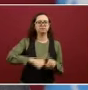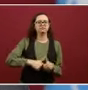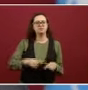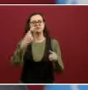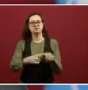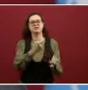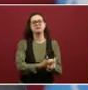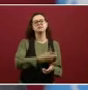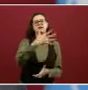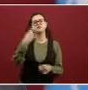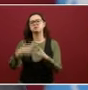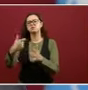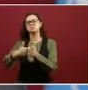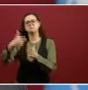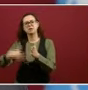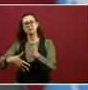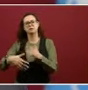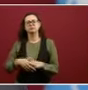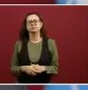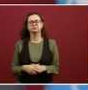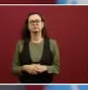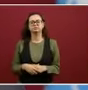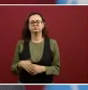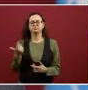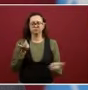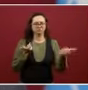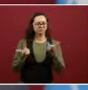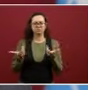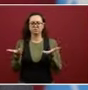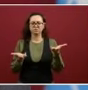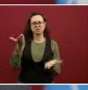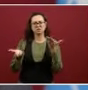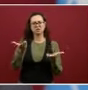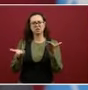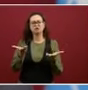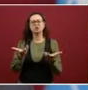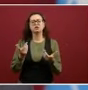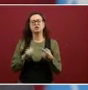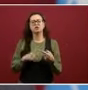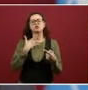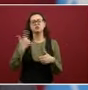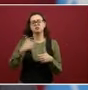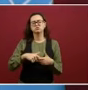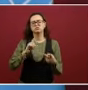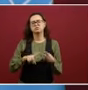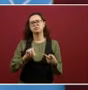de los combustibles. ¿Cómo están los precios de gasolinas, de diésel y de